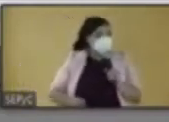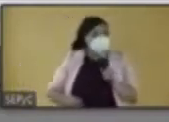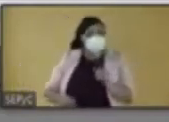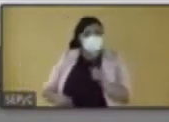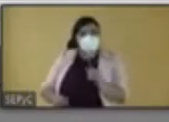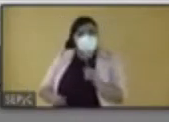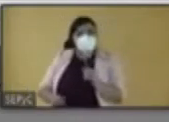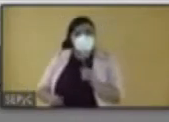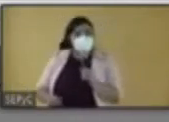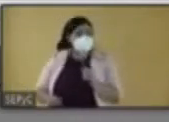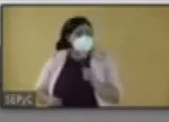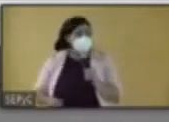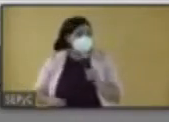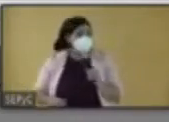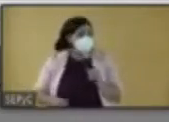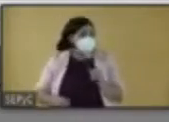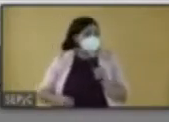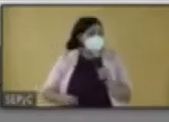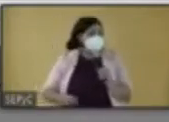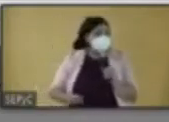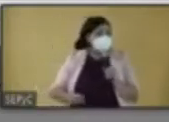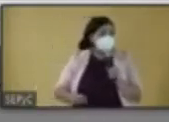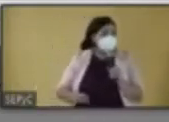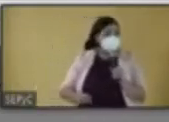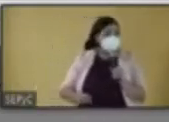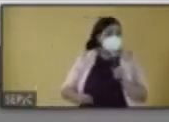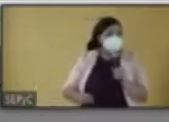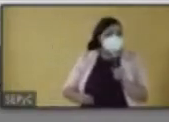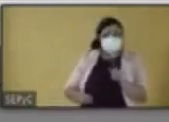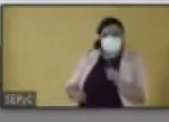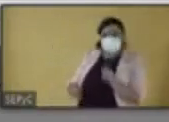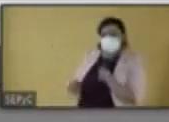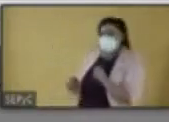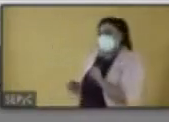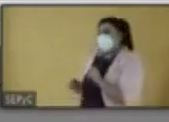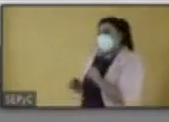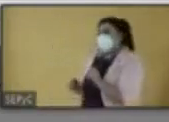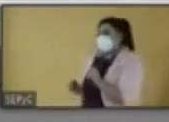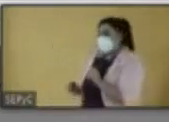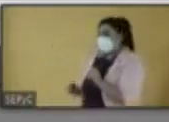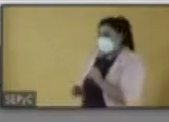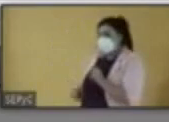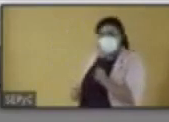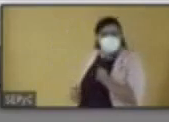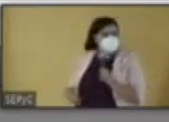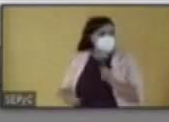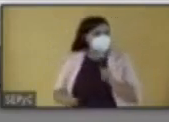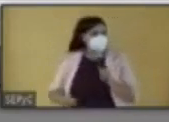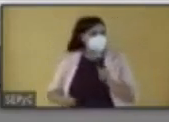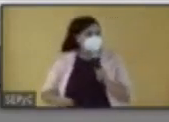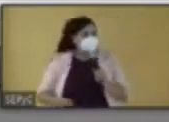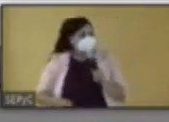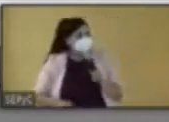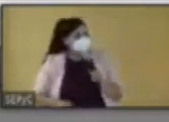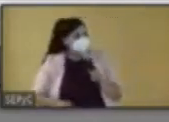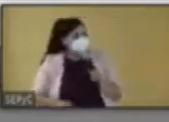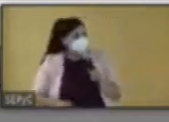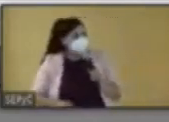número de extensión, si es que contamos con ella. Si no, únicamente identificamos con el número 0 en las casillas que no aplique algún dato.